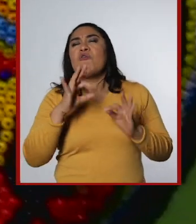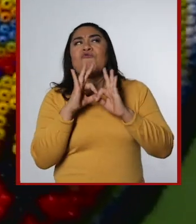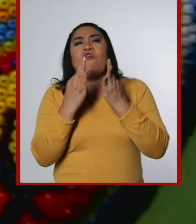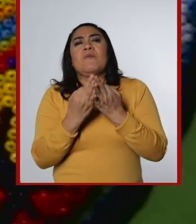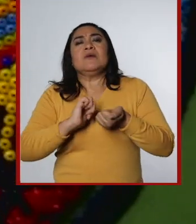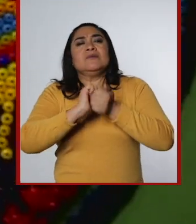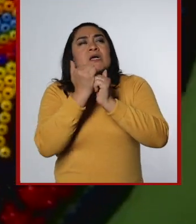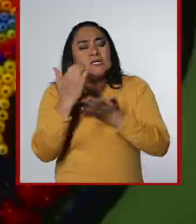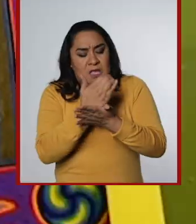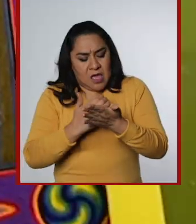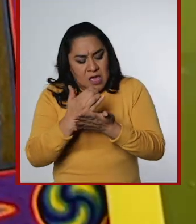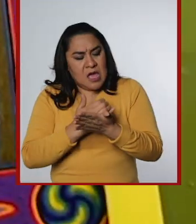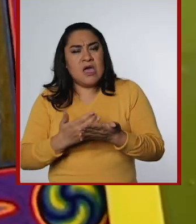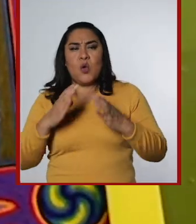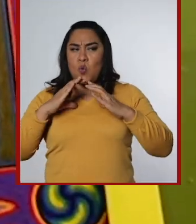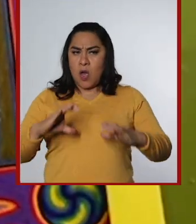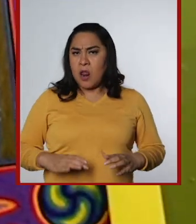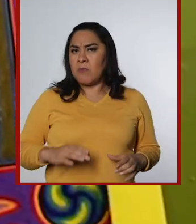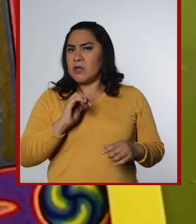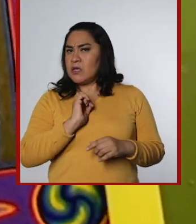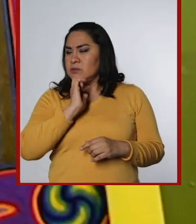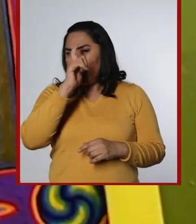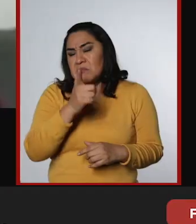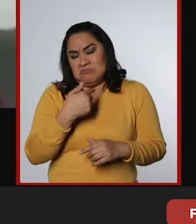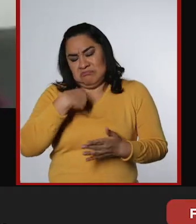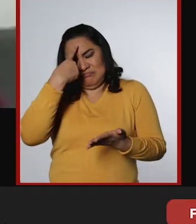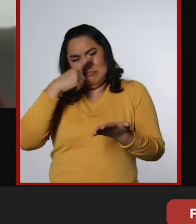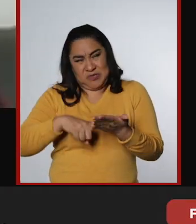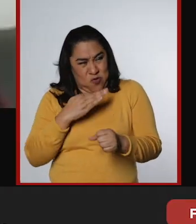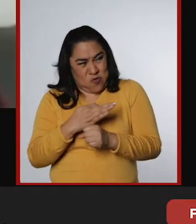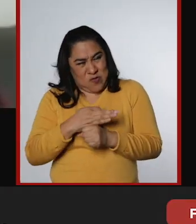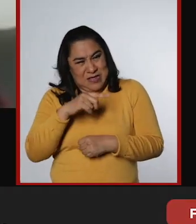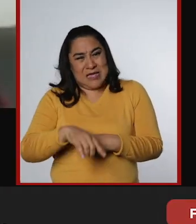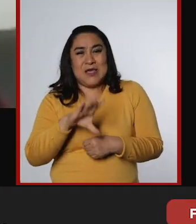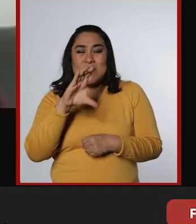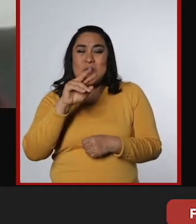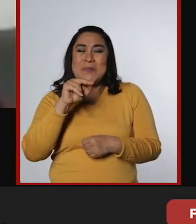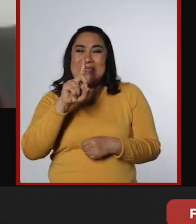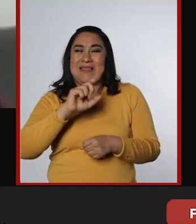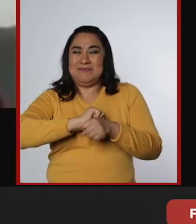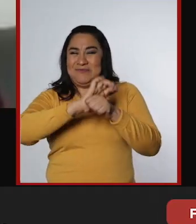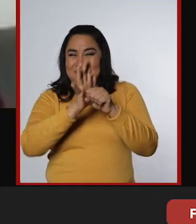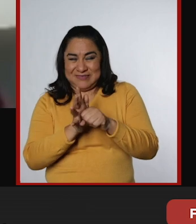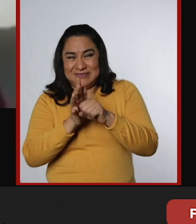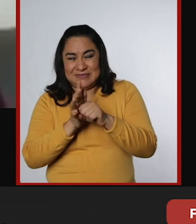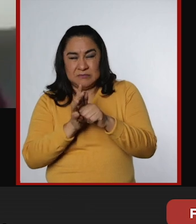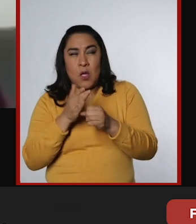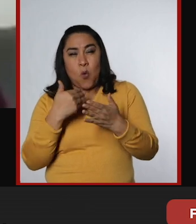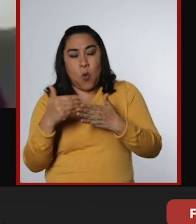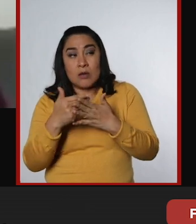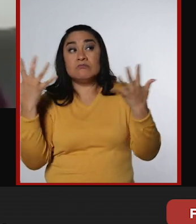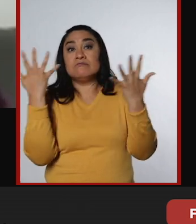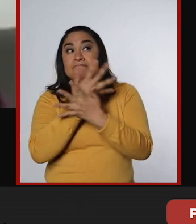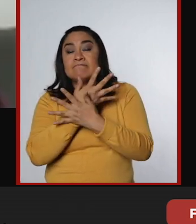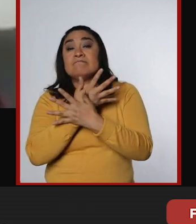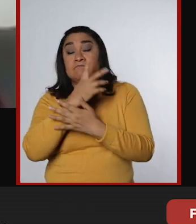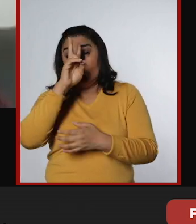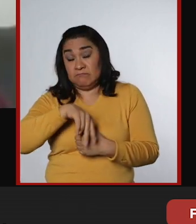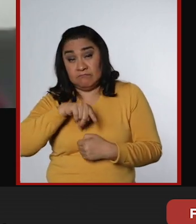sanar su cuerpo, su alma, su espíritu. Y me parece que ahorita con el COVID, la pandemia sobre todo, ha quedado muy claro que la